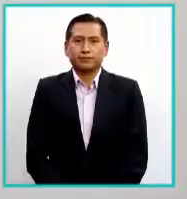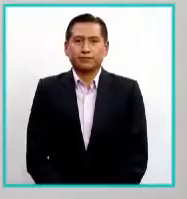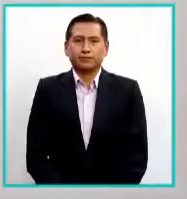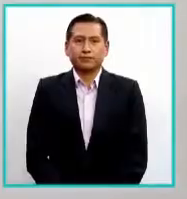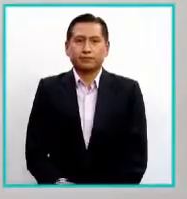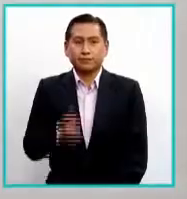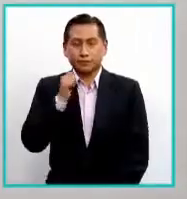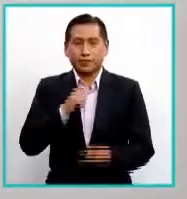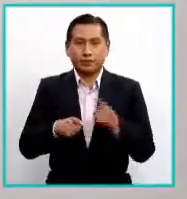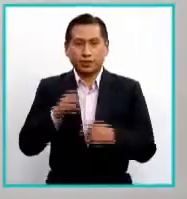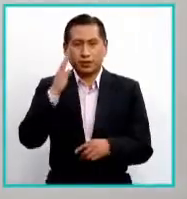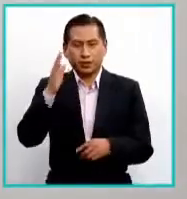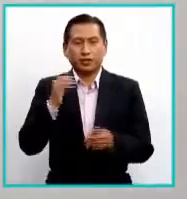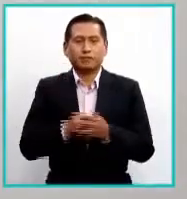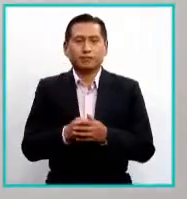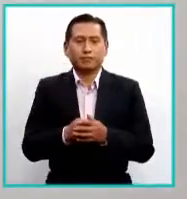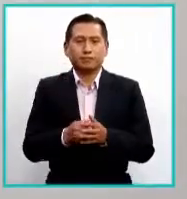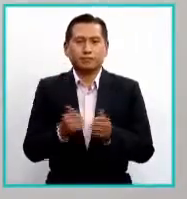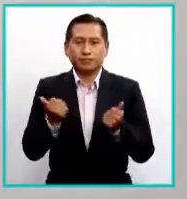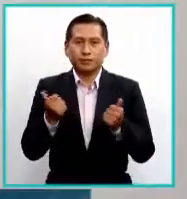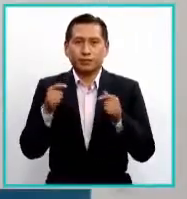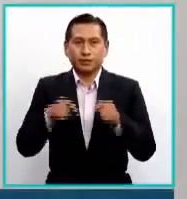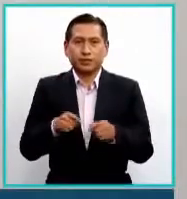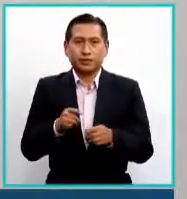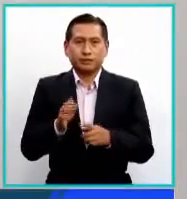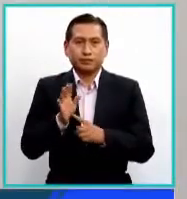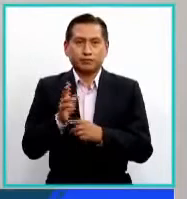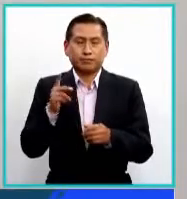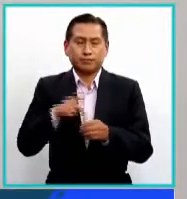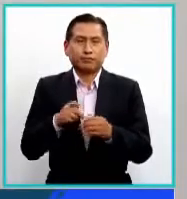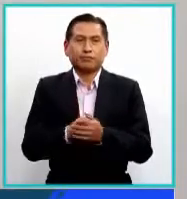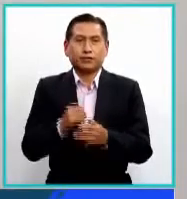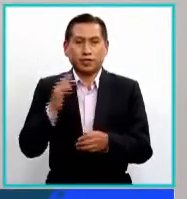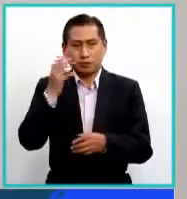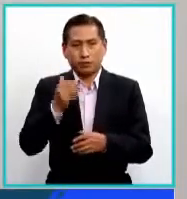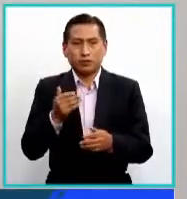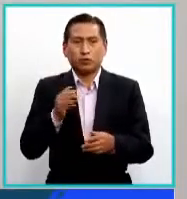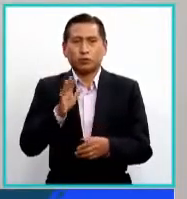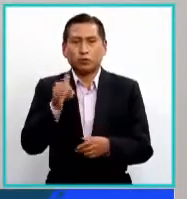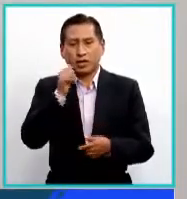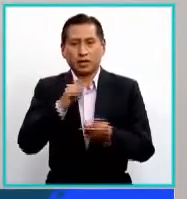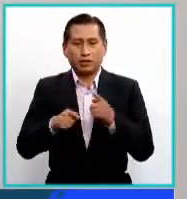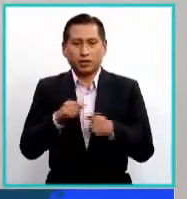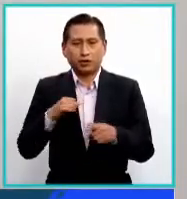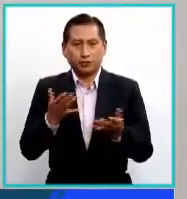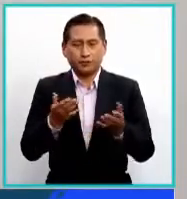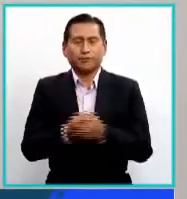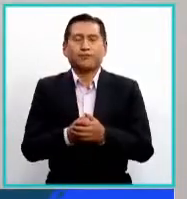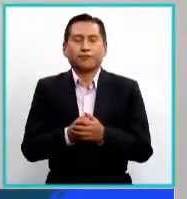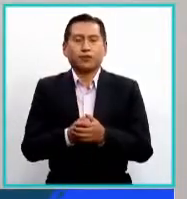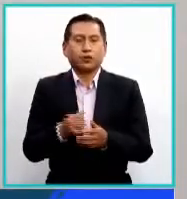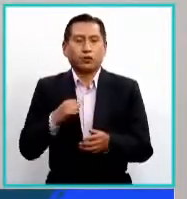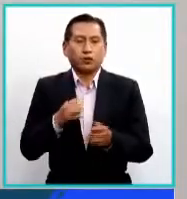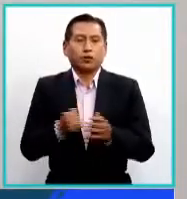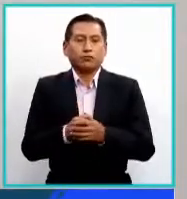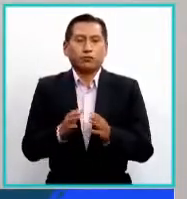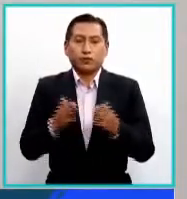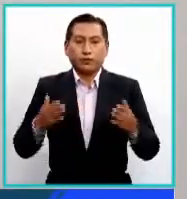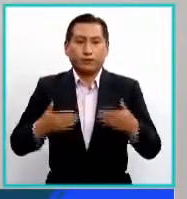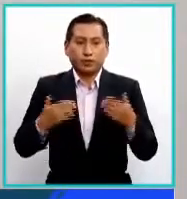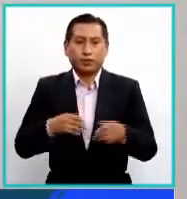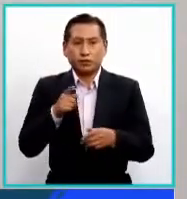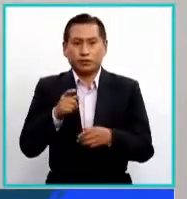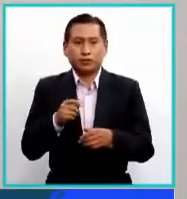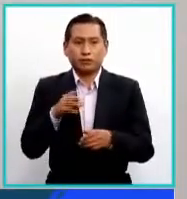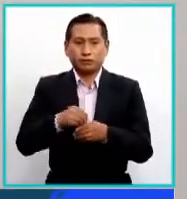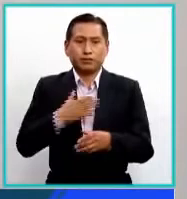Hola amiga, qué lindo poder ser parte de esto, es hermoso ser tu amiga, yo soy muy feliz de que